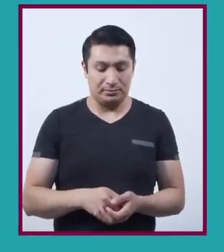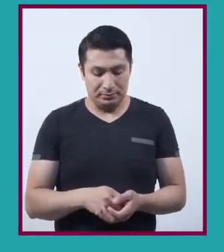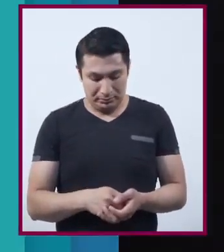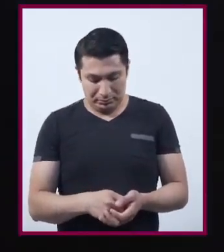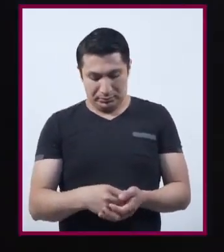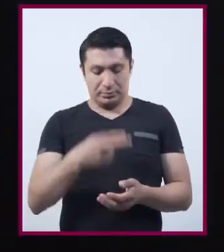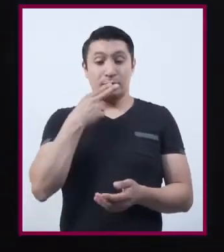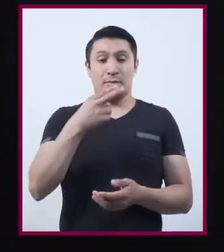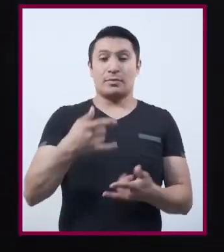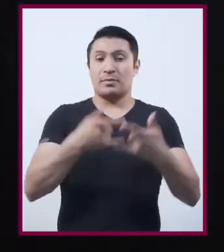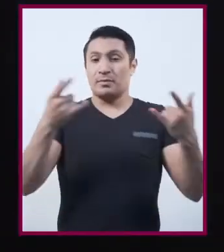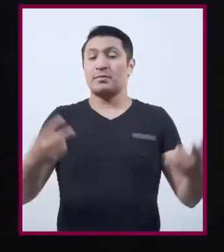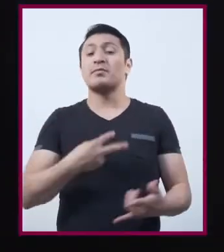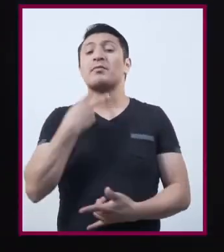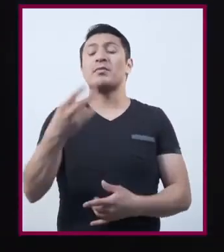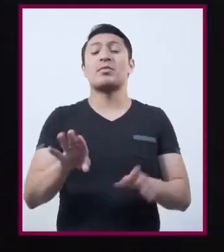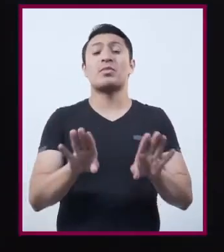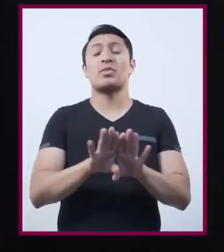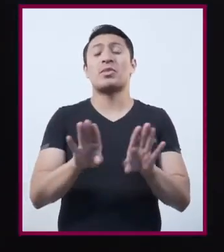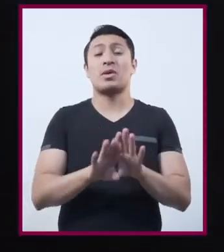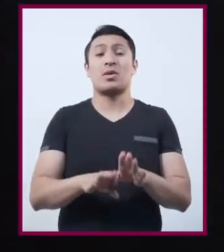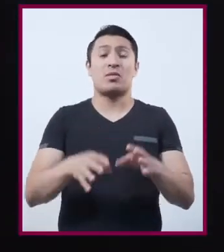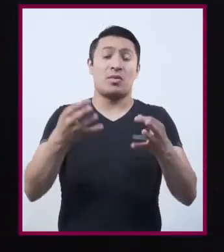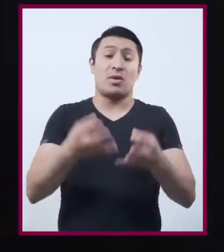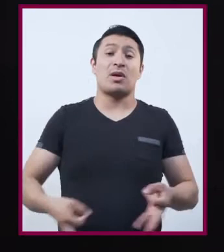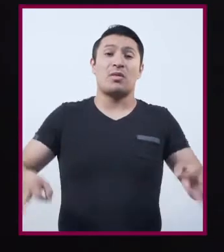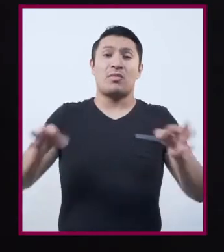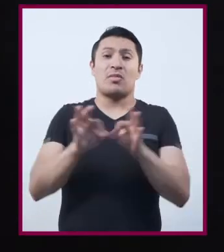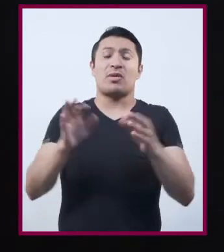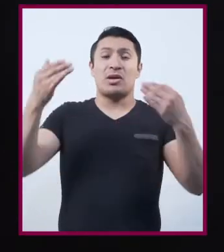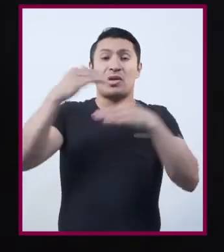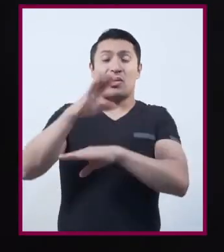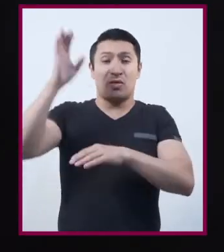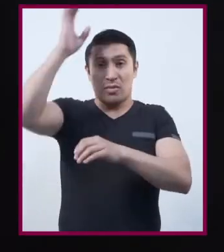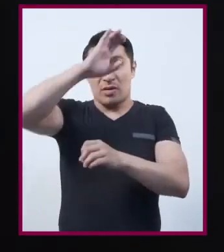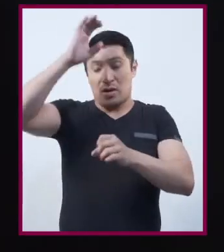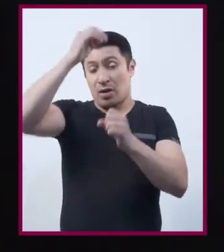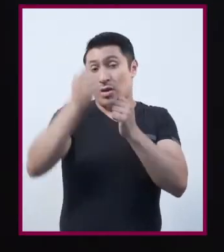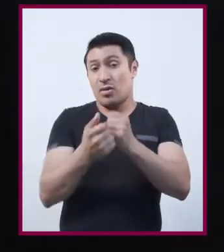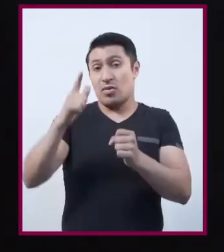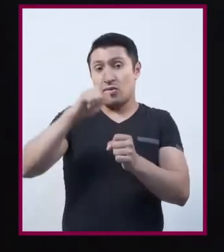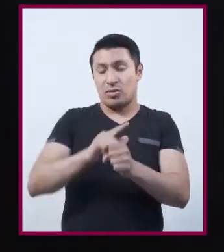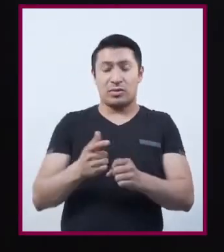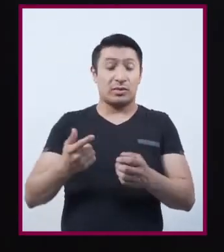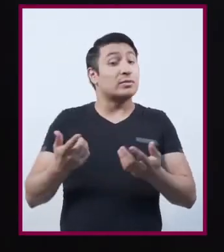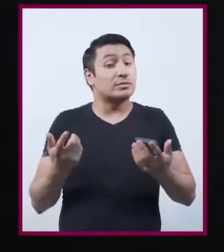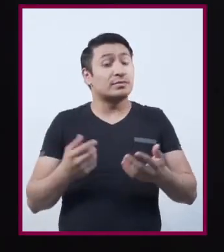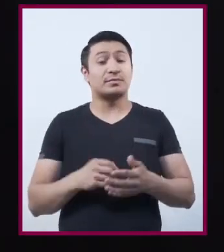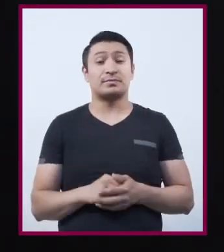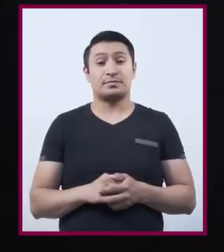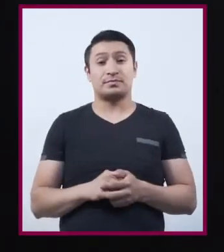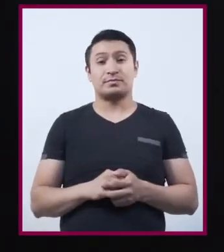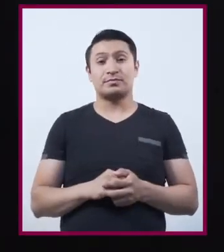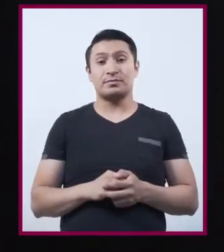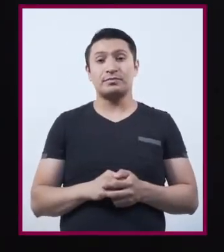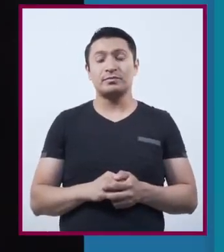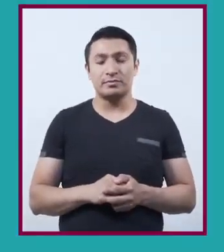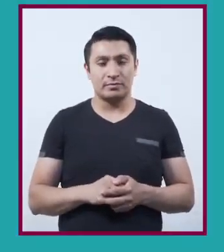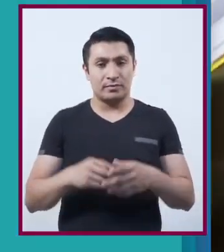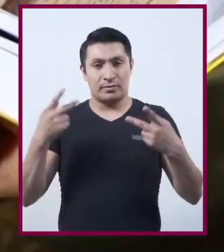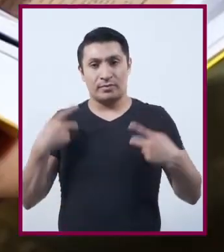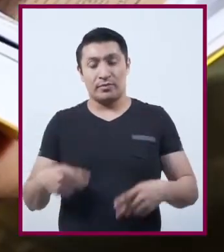vivió. La utilidad de la historia oral puede ser eco en el resto de las ciencias sociales, incluso en otras ciencias.